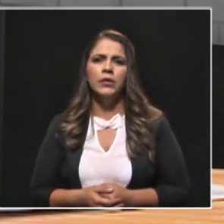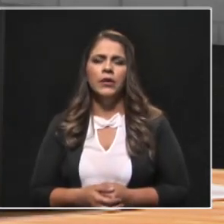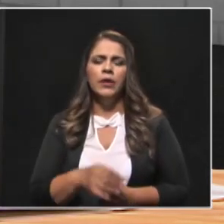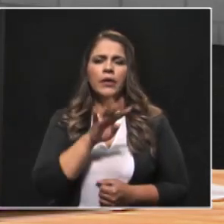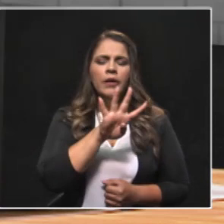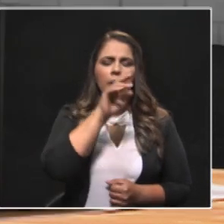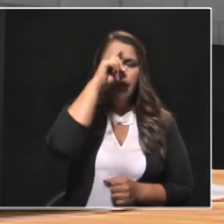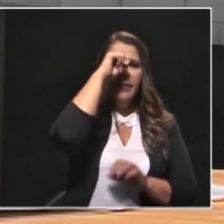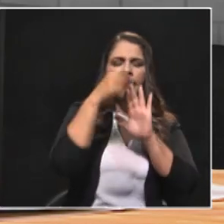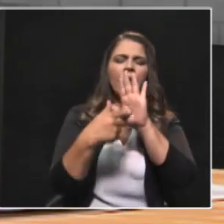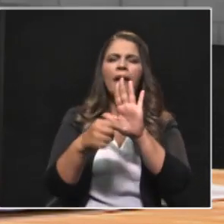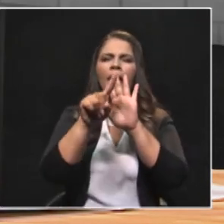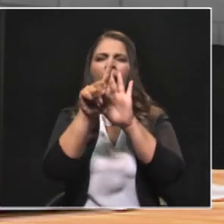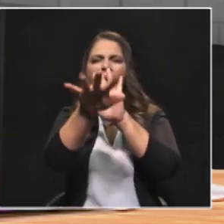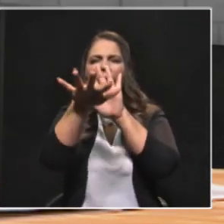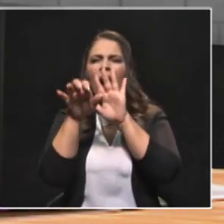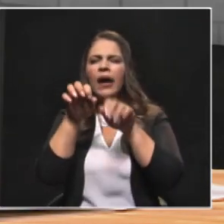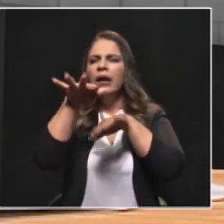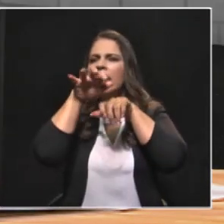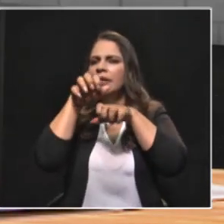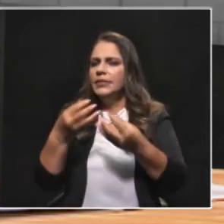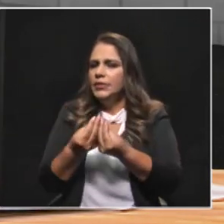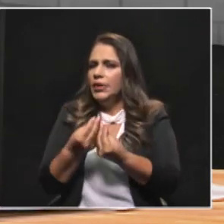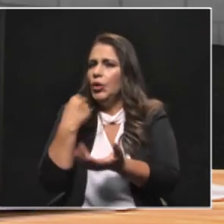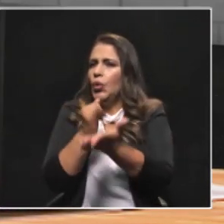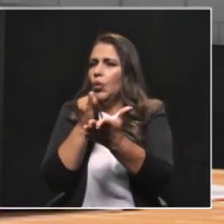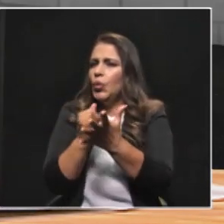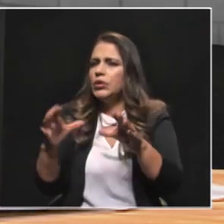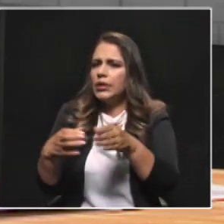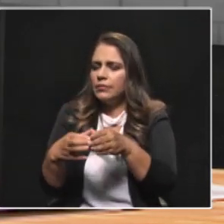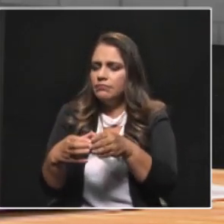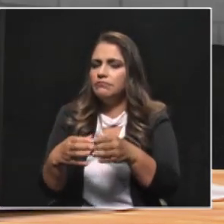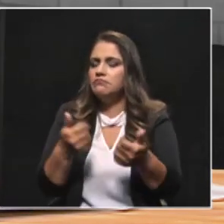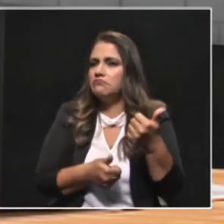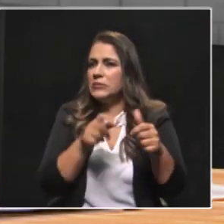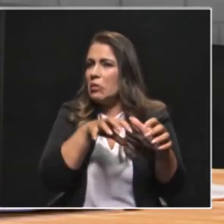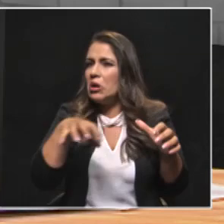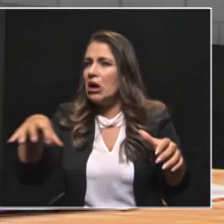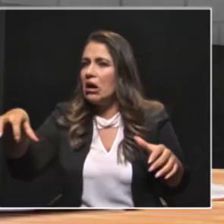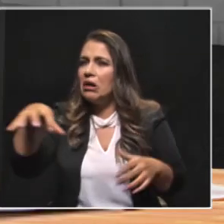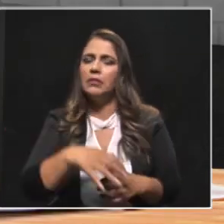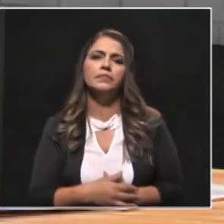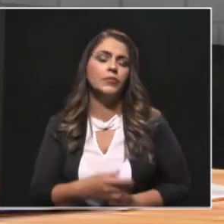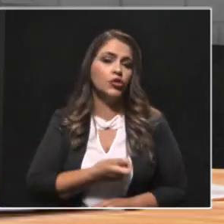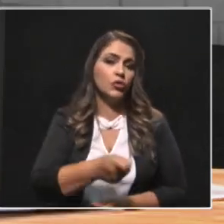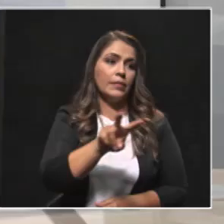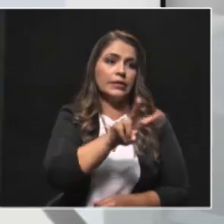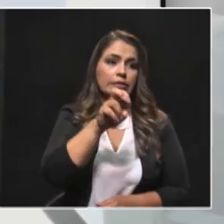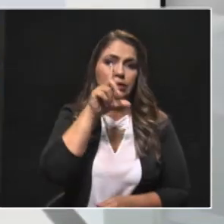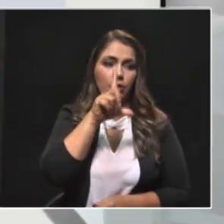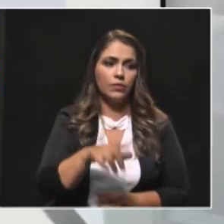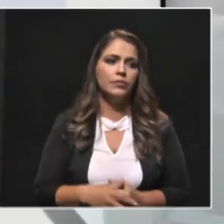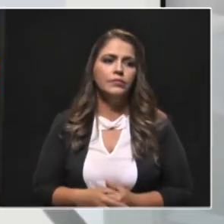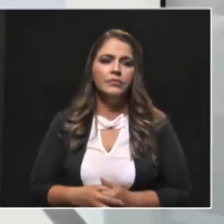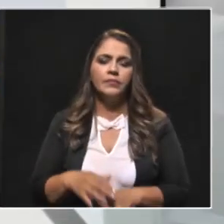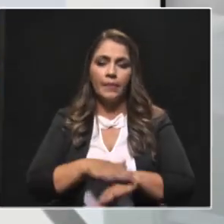para gobernación, 1 para la asamblea y 3 para las juntas de administradoras locales. Habrá que esperar hasta el 27 de julio